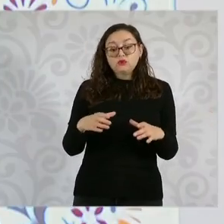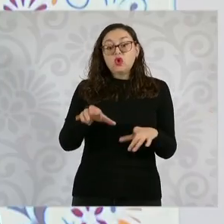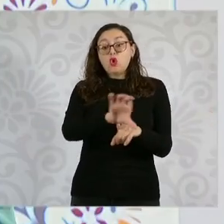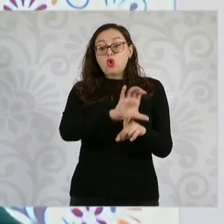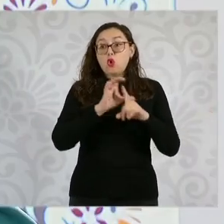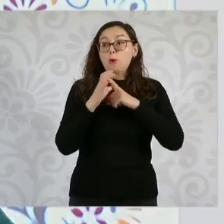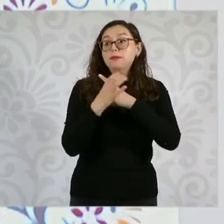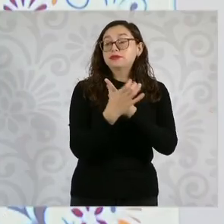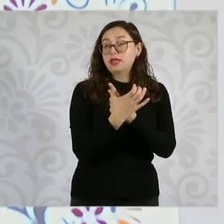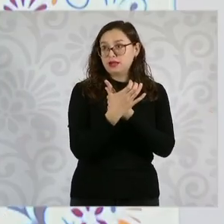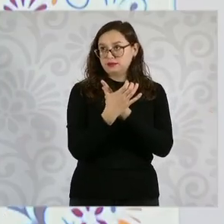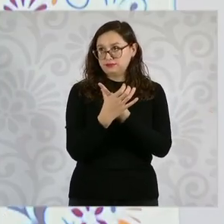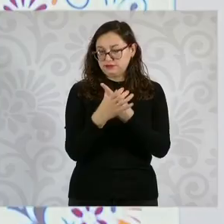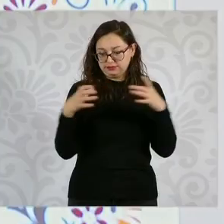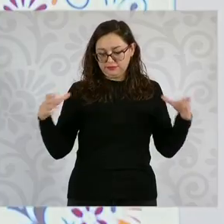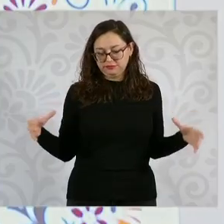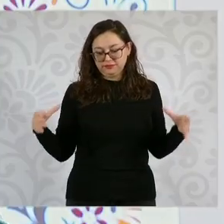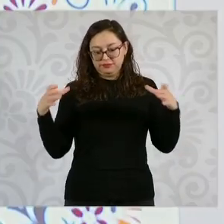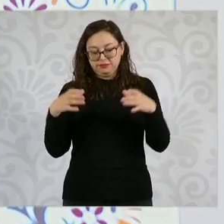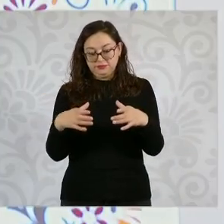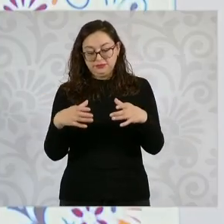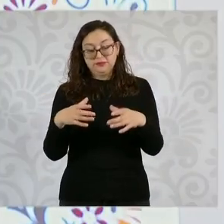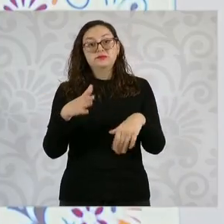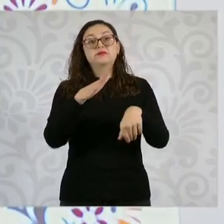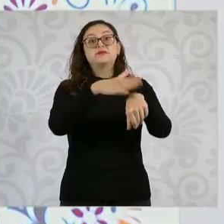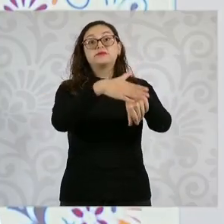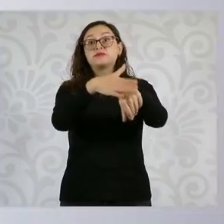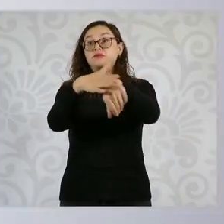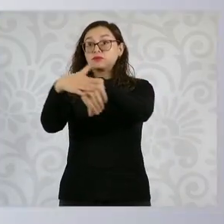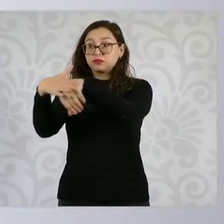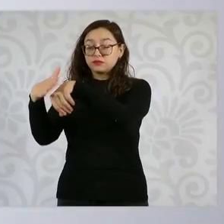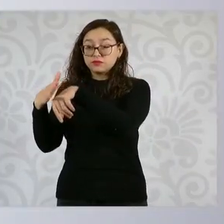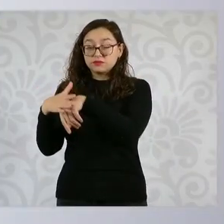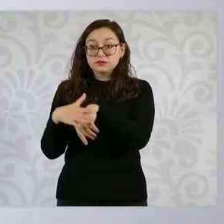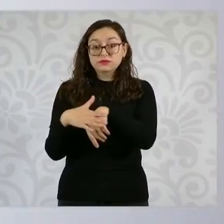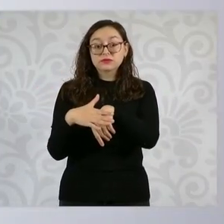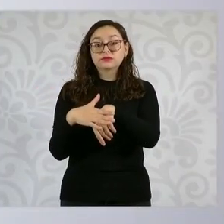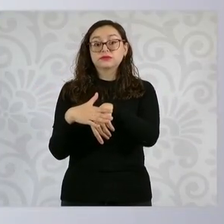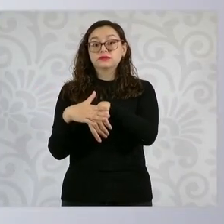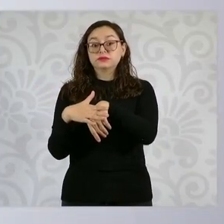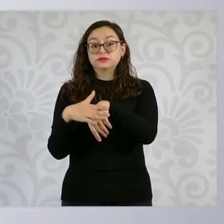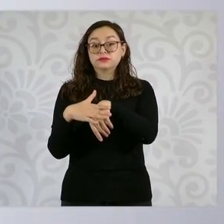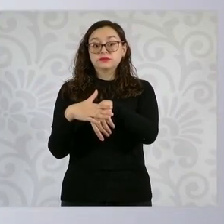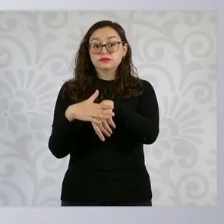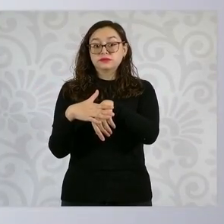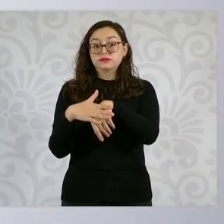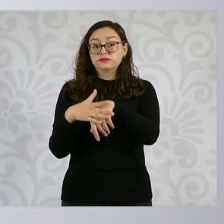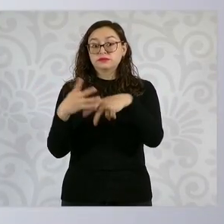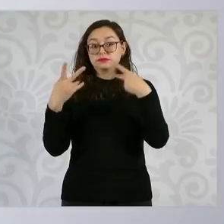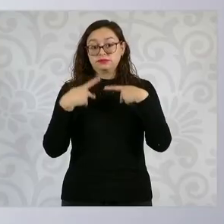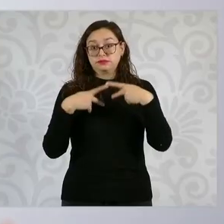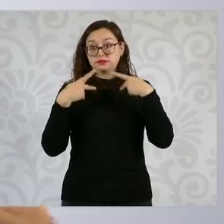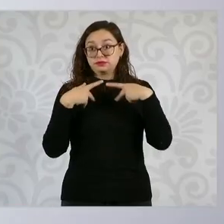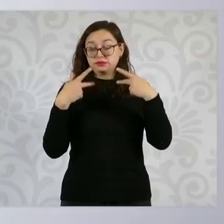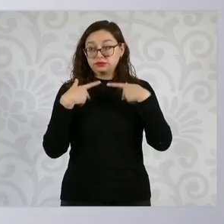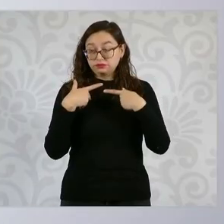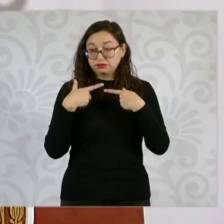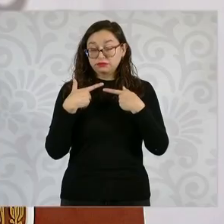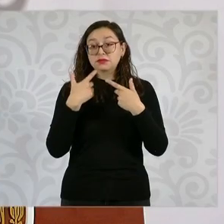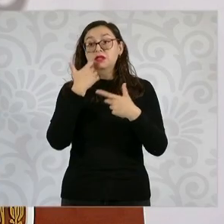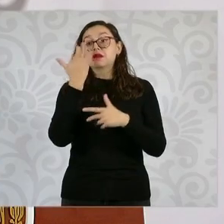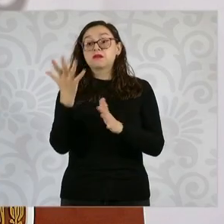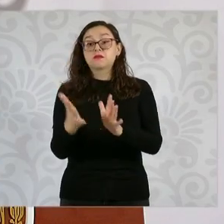comité que tiene que hacer, emite la convocatoria, se inscribe en una convocatoria pública. Y